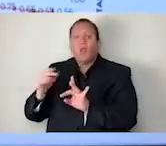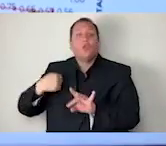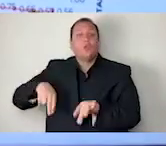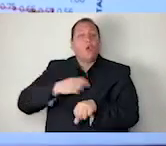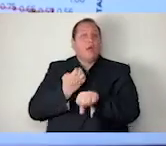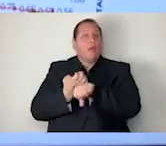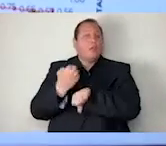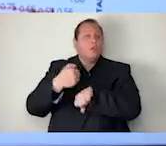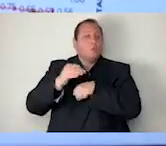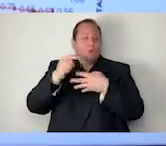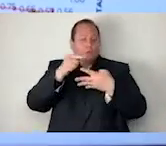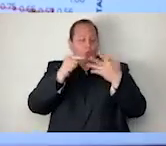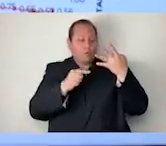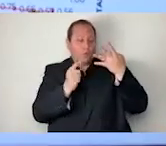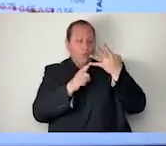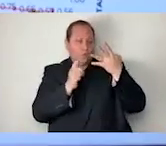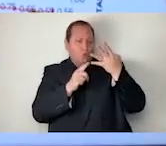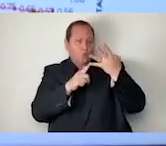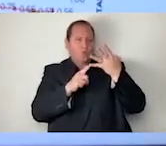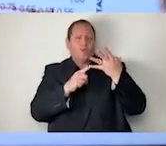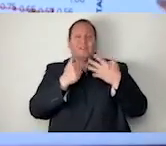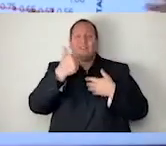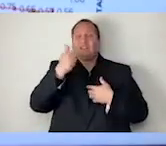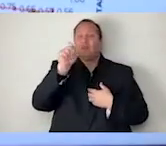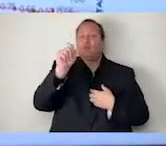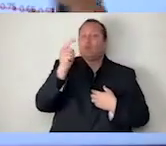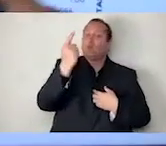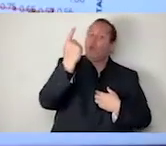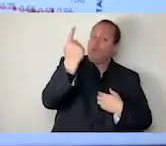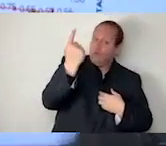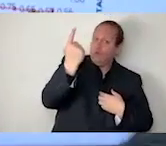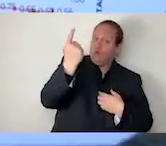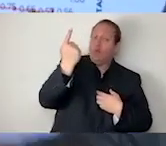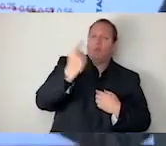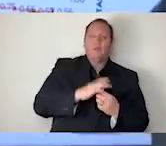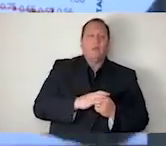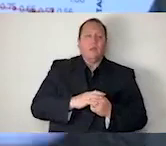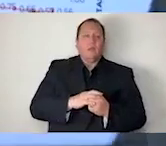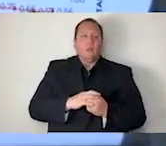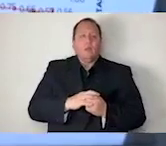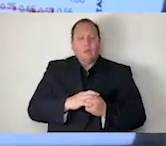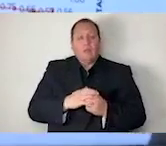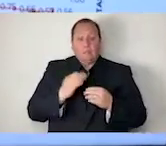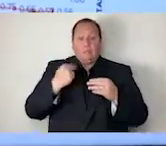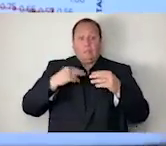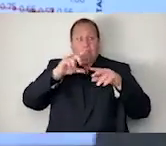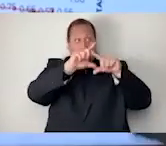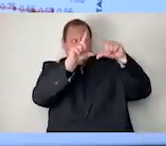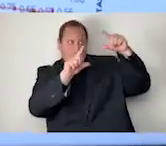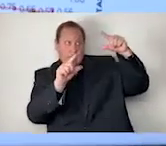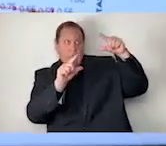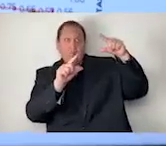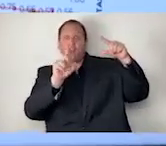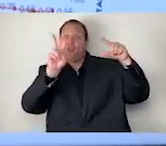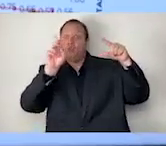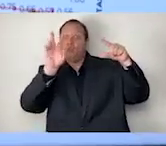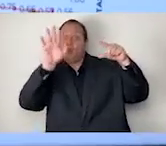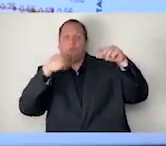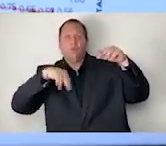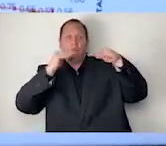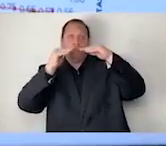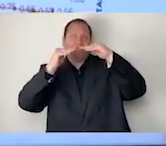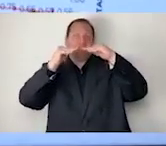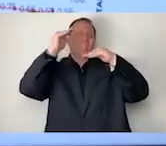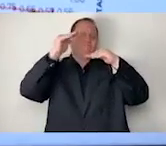2.4 en relación a 100.000 habitantes y eso es tomando en consideración el número de confirmados que tenemos en relación